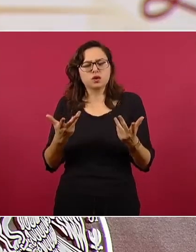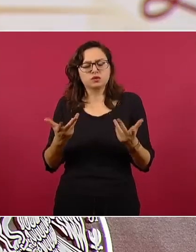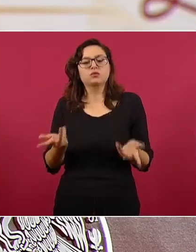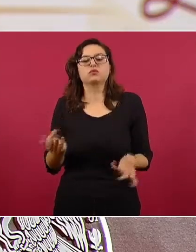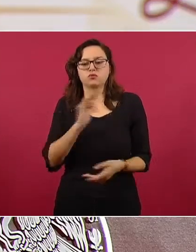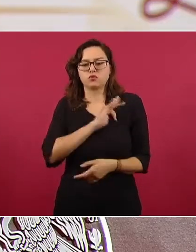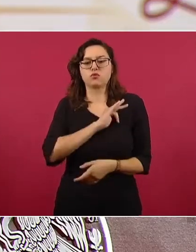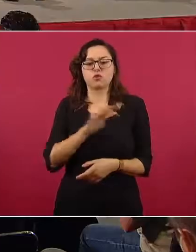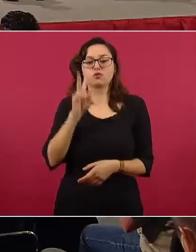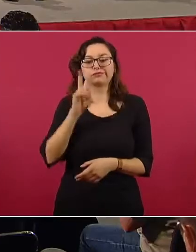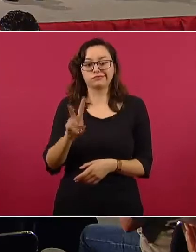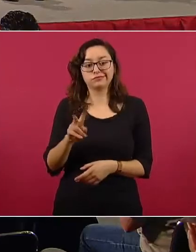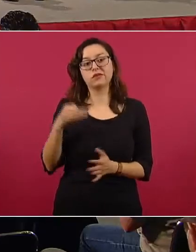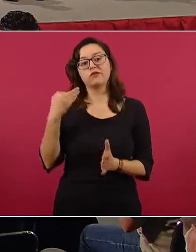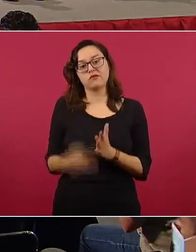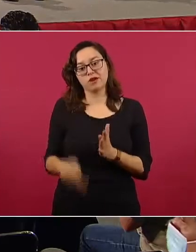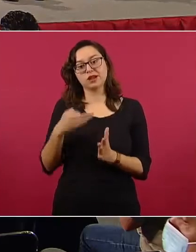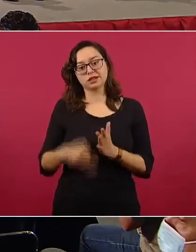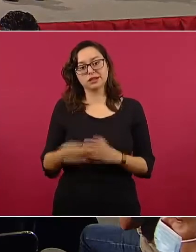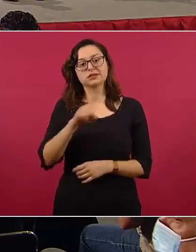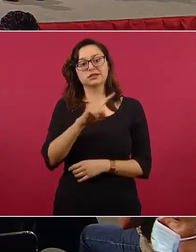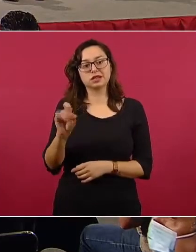números previos, es de